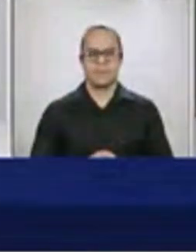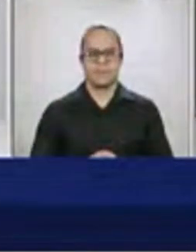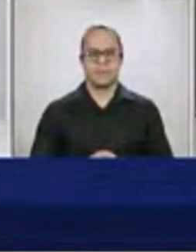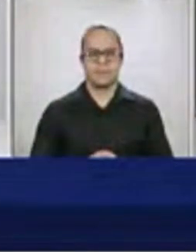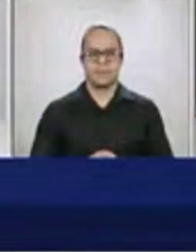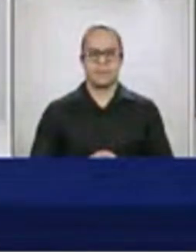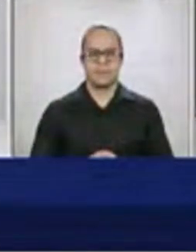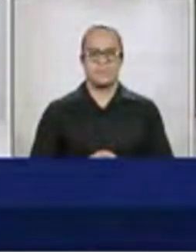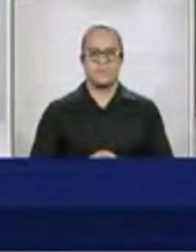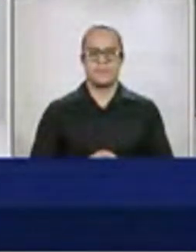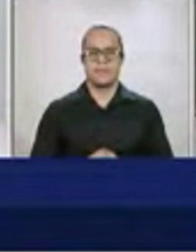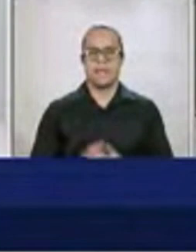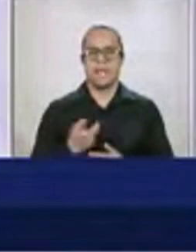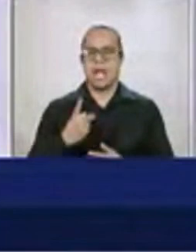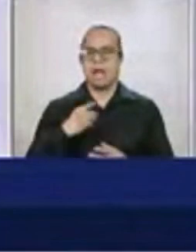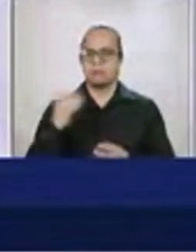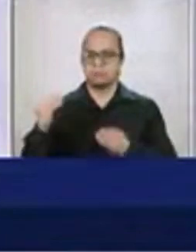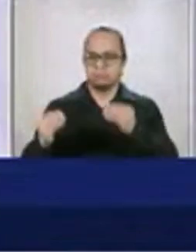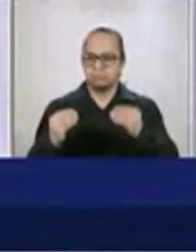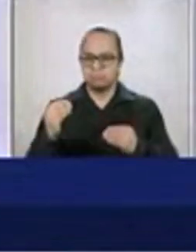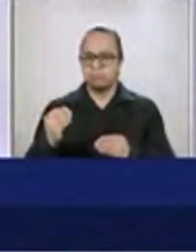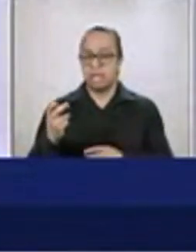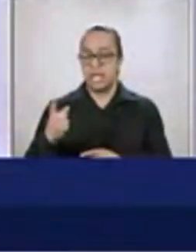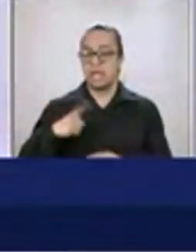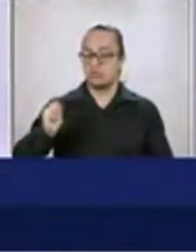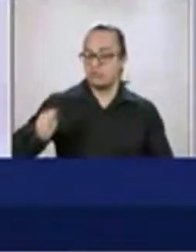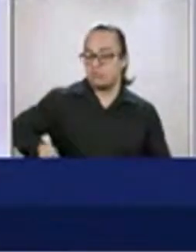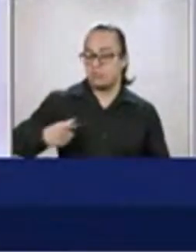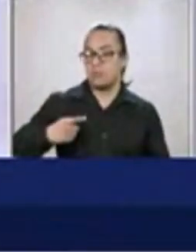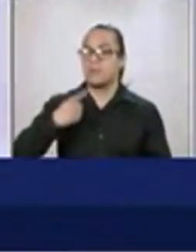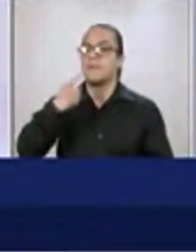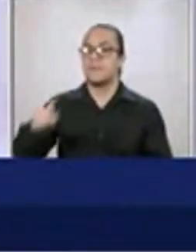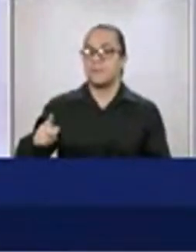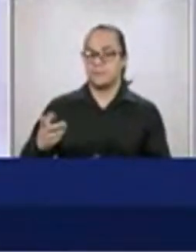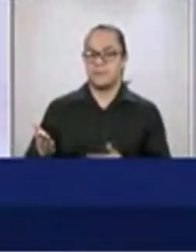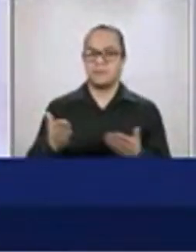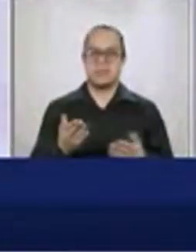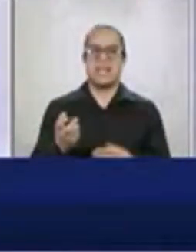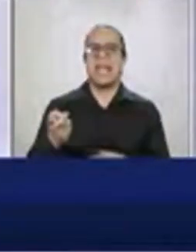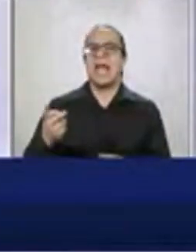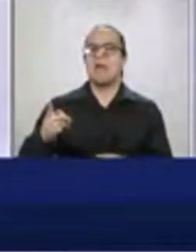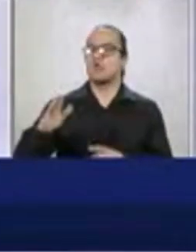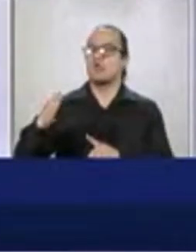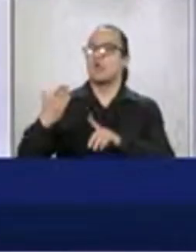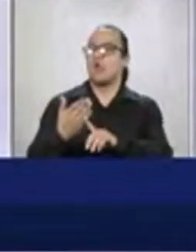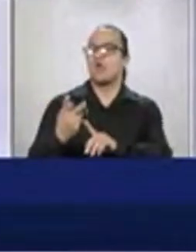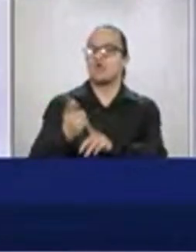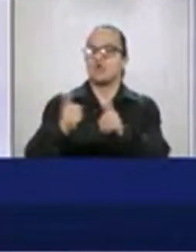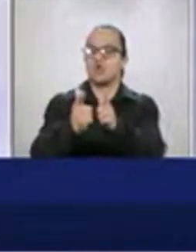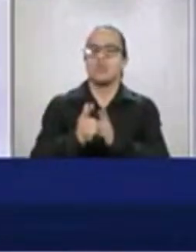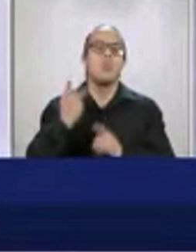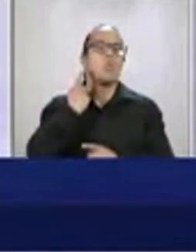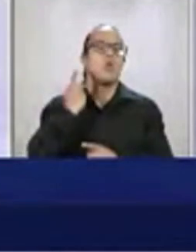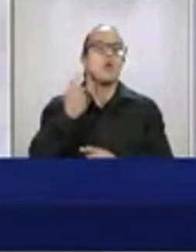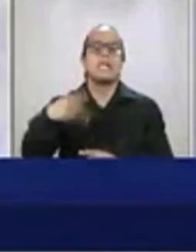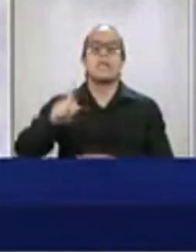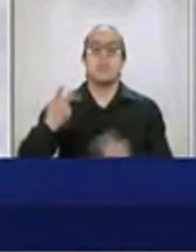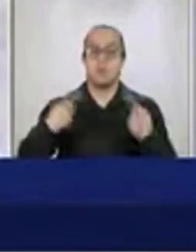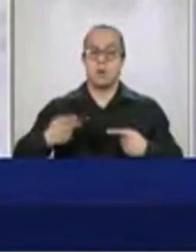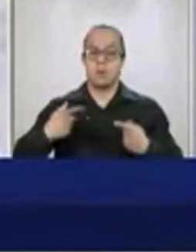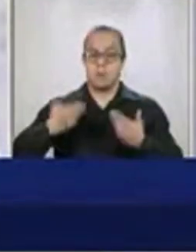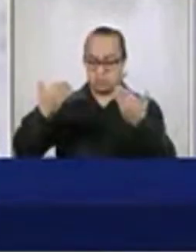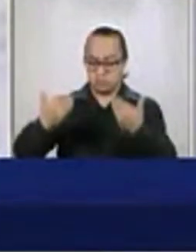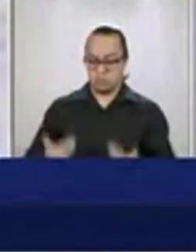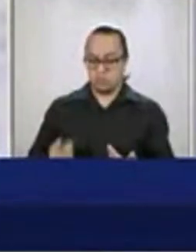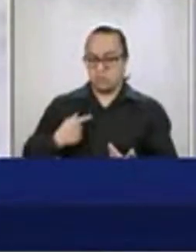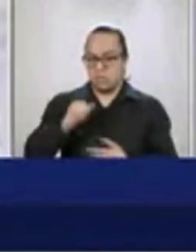Si lo analizas, fue un fallo que se hizo efectivamente a un partido, no a una persona. Exacto. Entonces, la multa fue